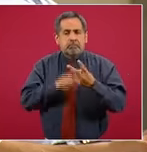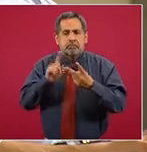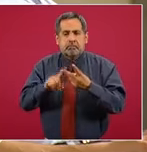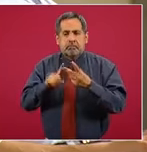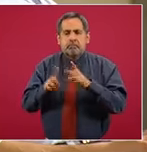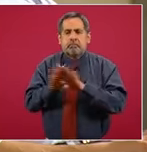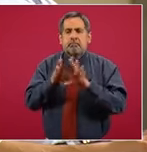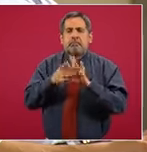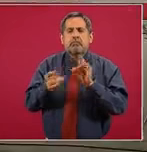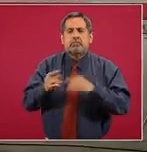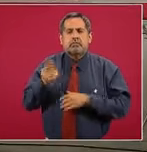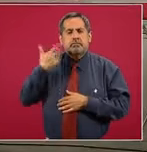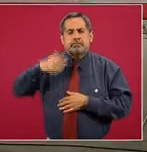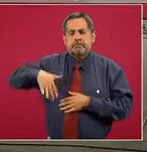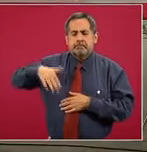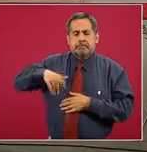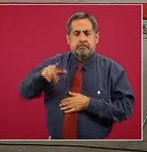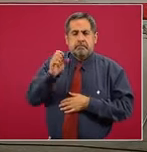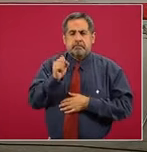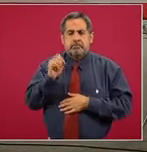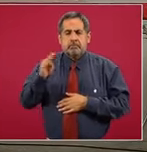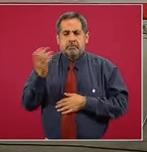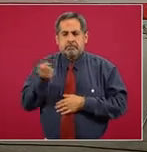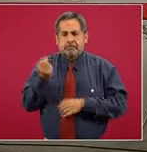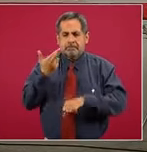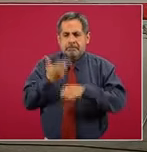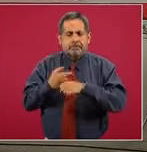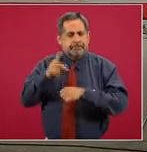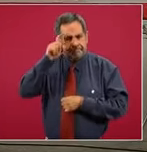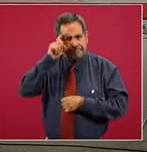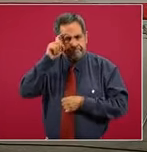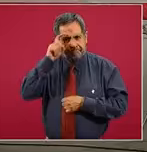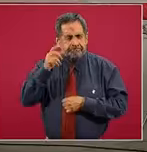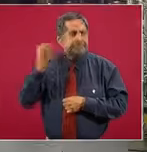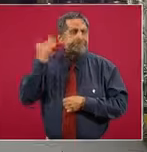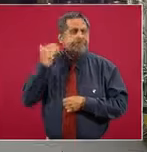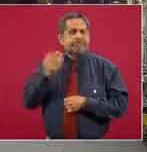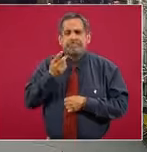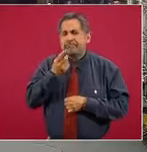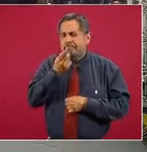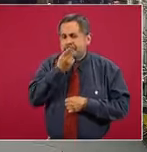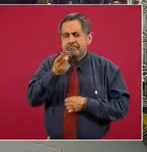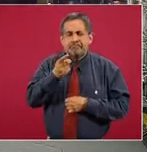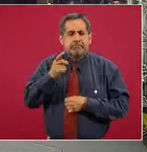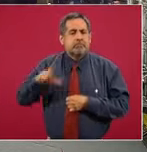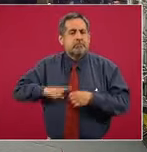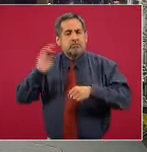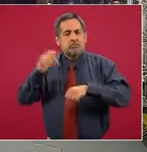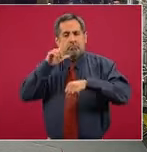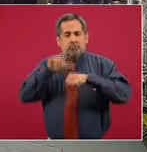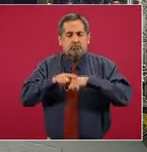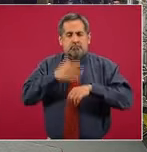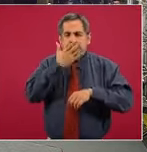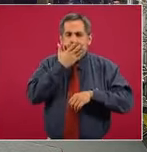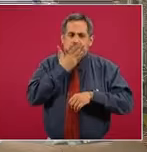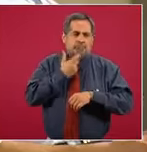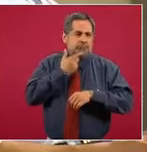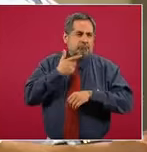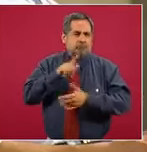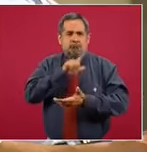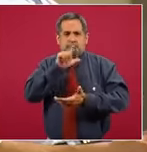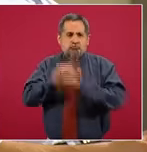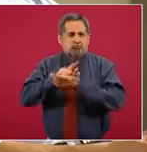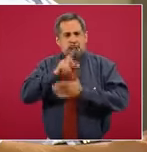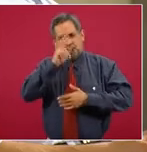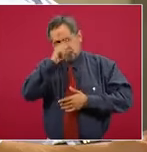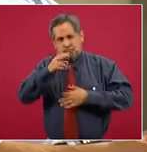es, ya no lo había comentado el subsecretario Gatell, acerca de que el gobierno federal no iba a emitir medidas coercitivas para